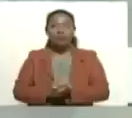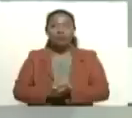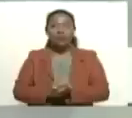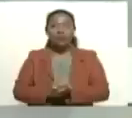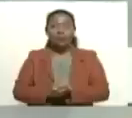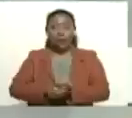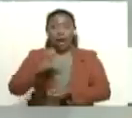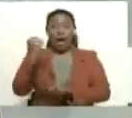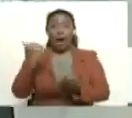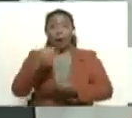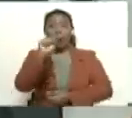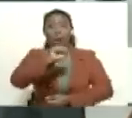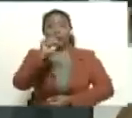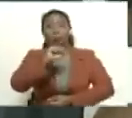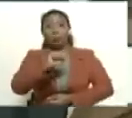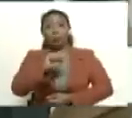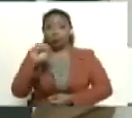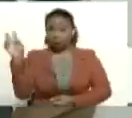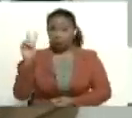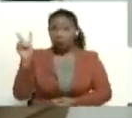¿Ahora sí creen en la democracia venezolana?